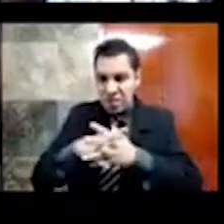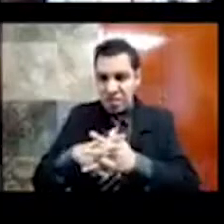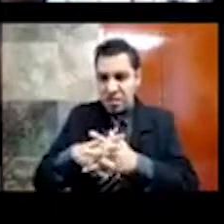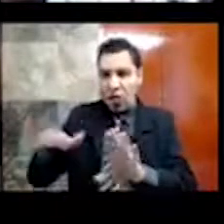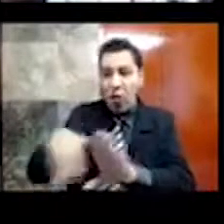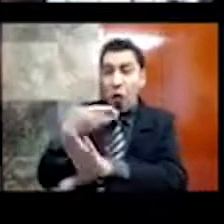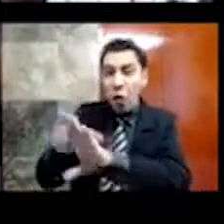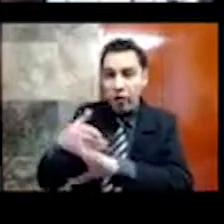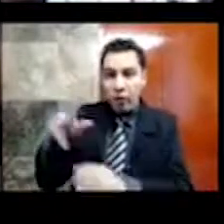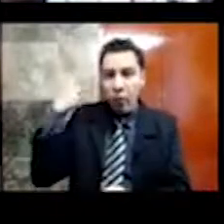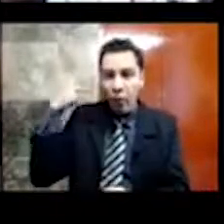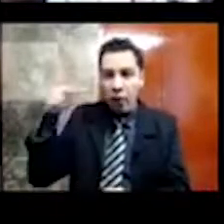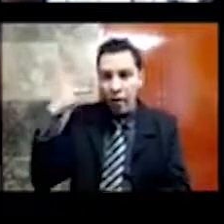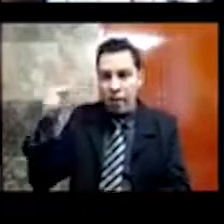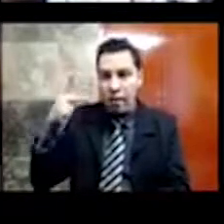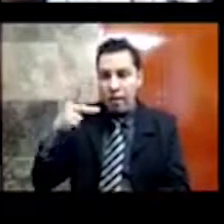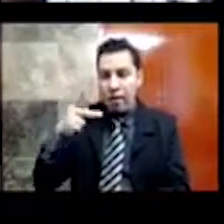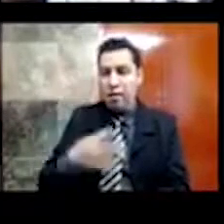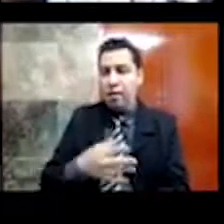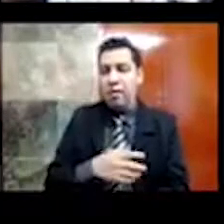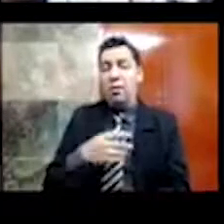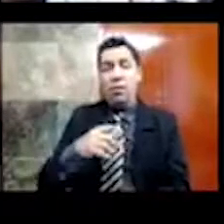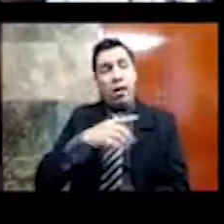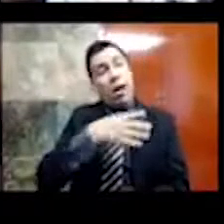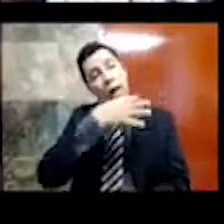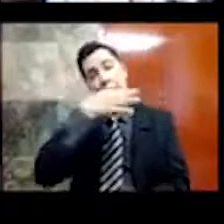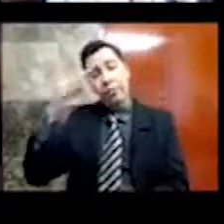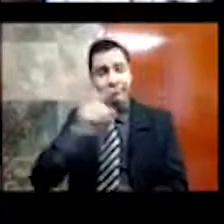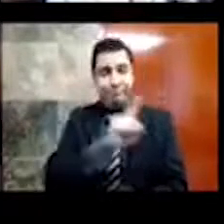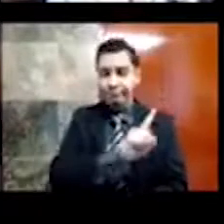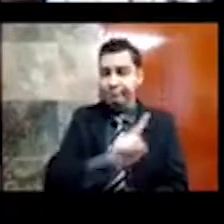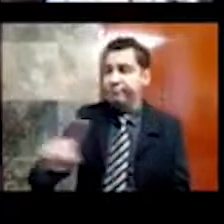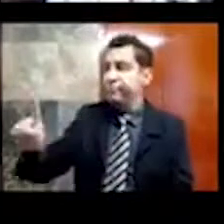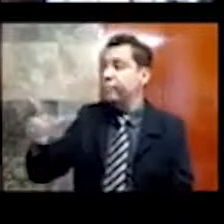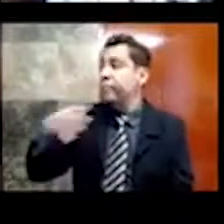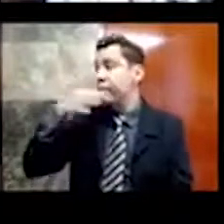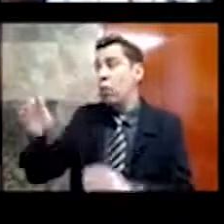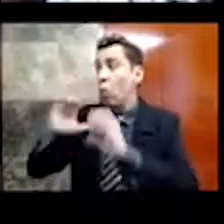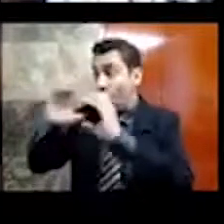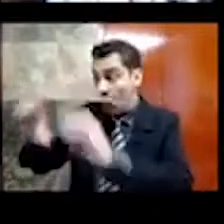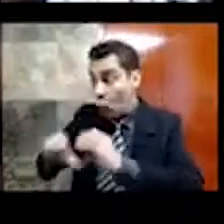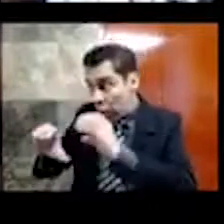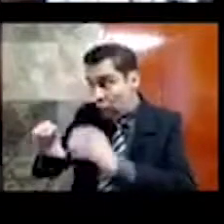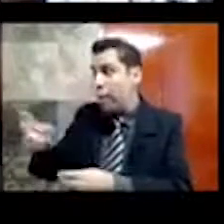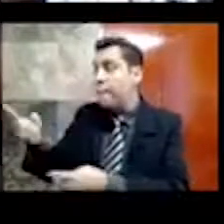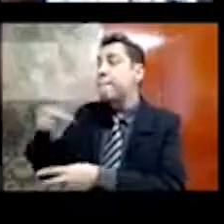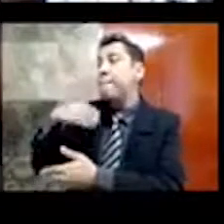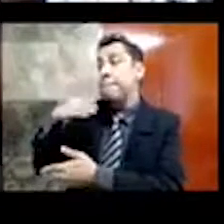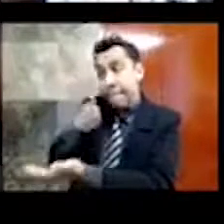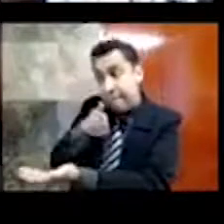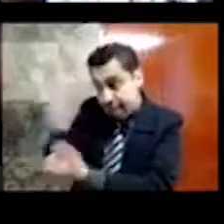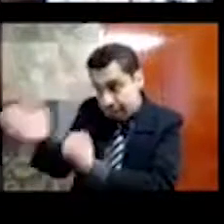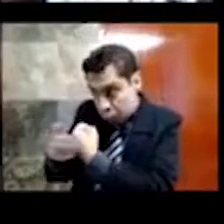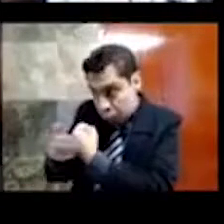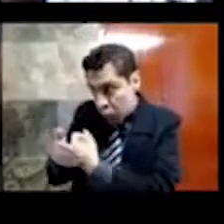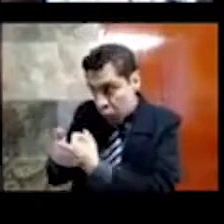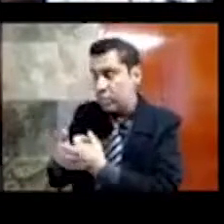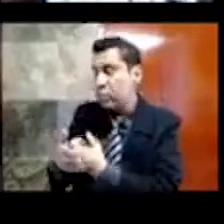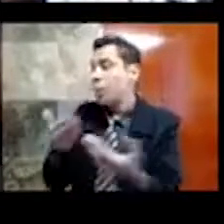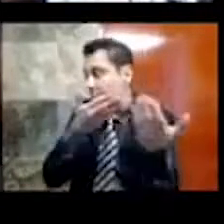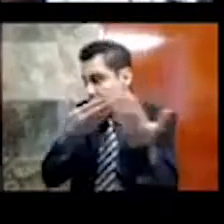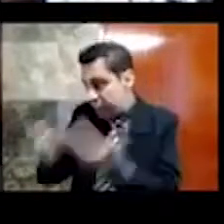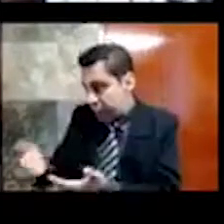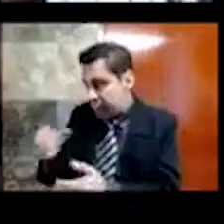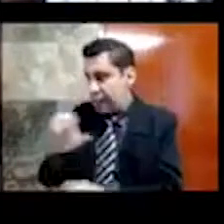mandan mensajeros a Cholula, los cholultecas no hacen caso. Y tienen razón. ¿Cómo? Es como si yo fuera al Vaticano y